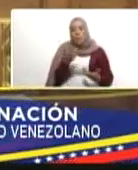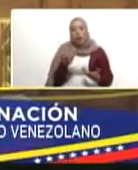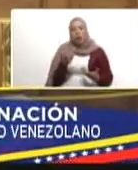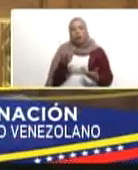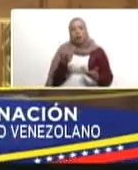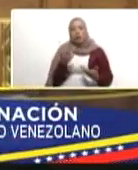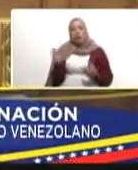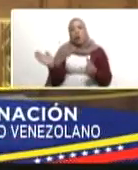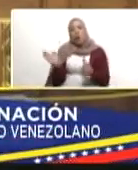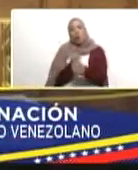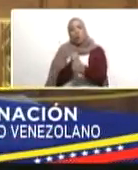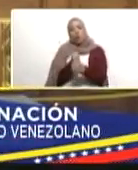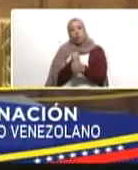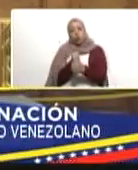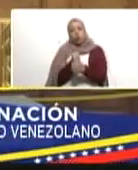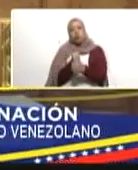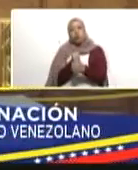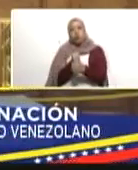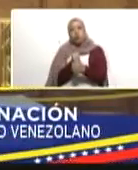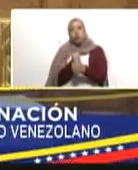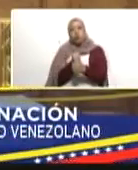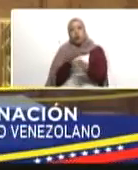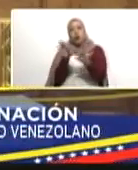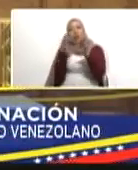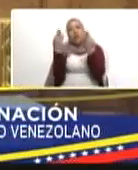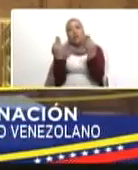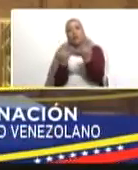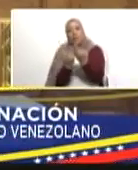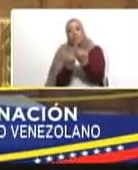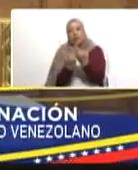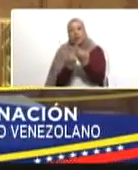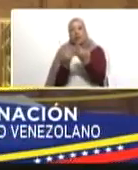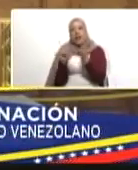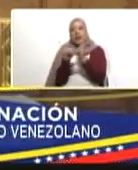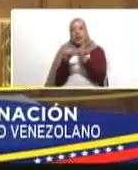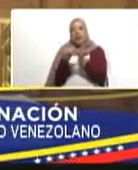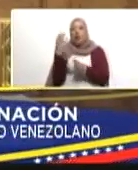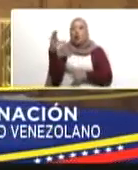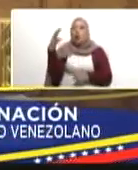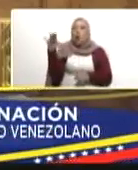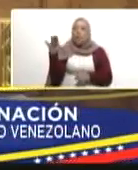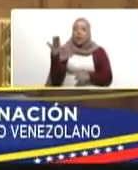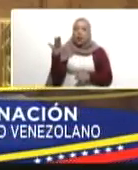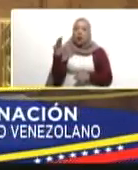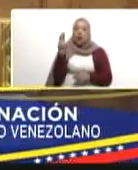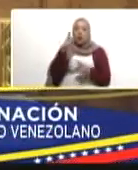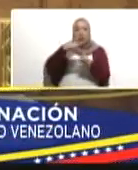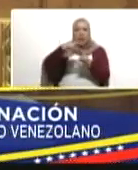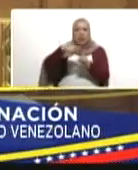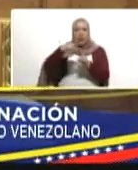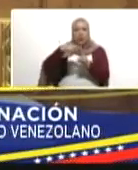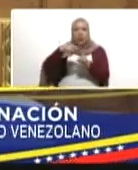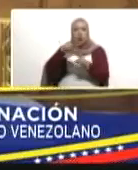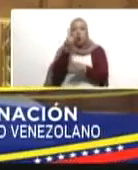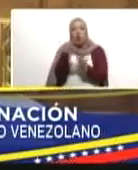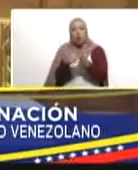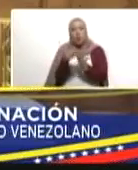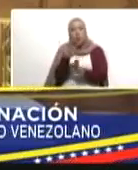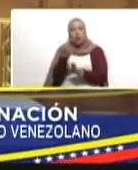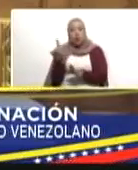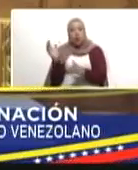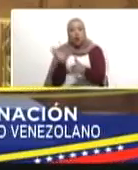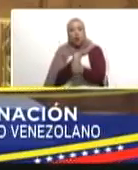captado en la frontera de familia fronteriza captado en el 2021 por la DEA y